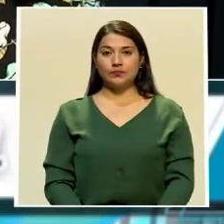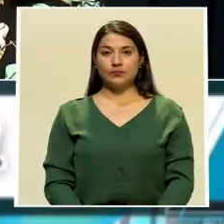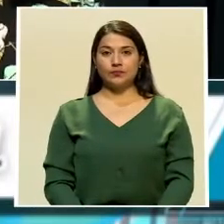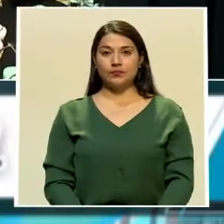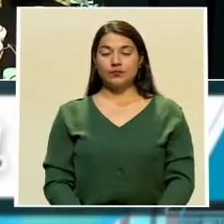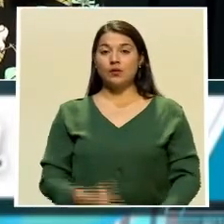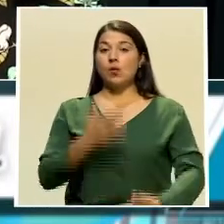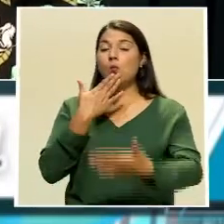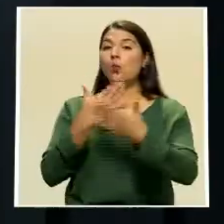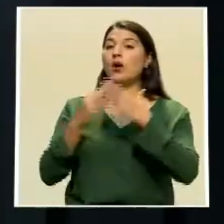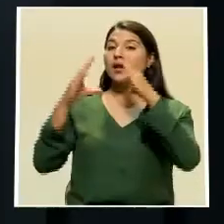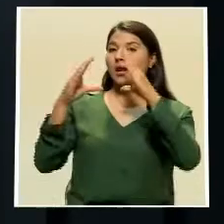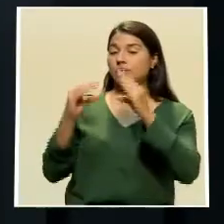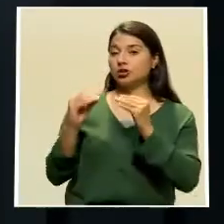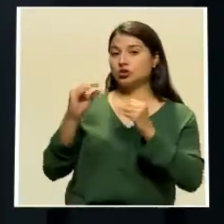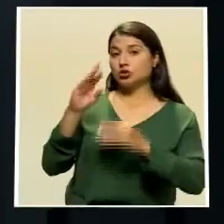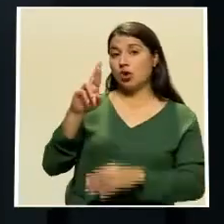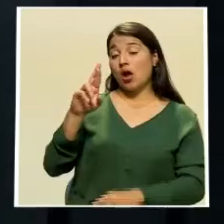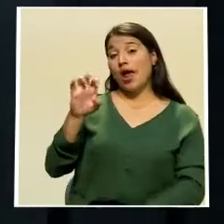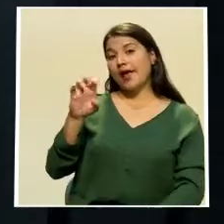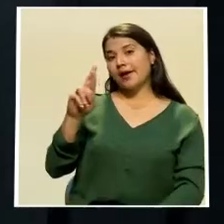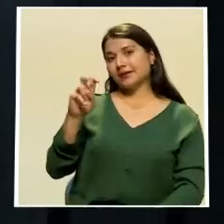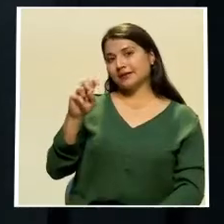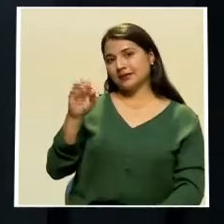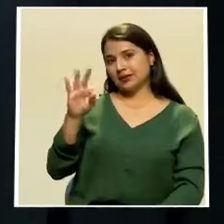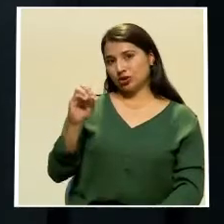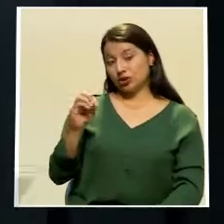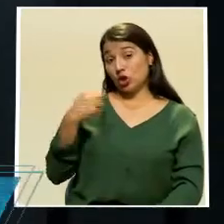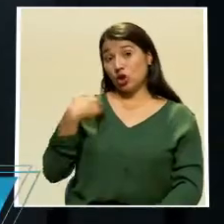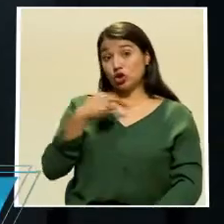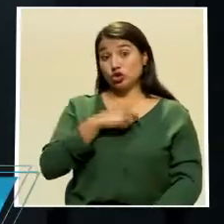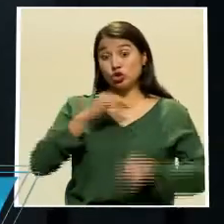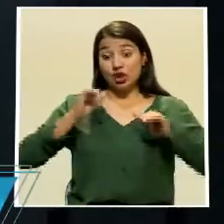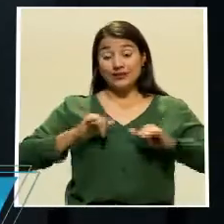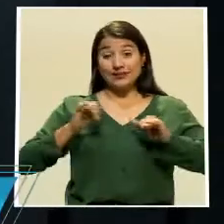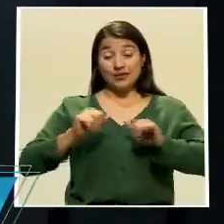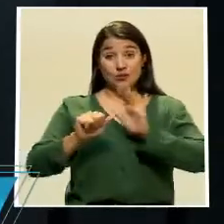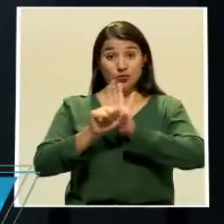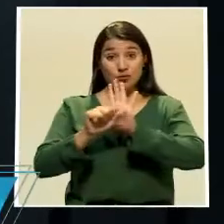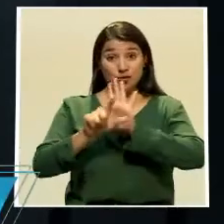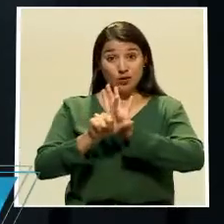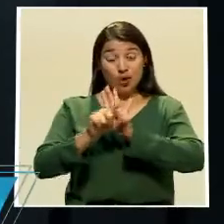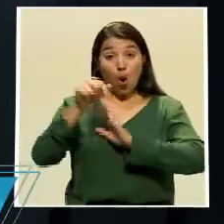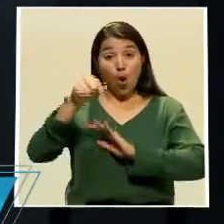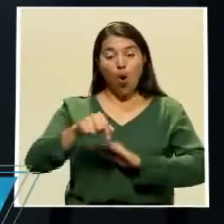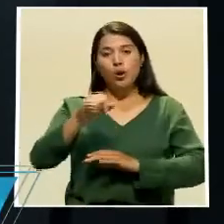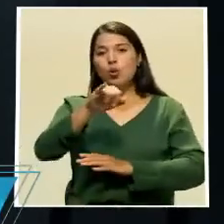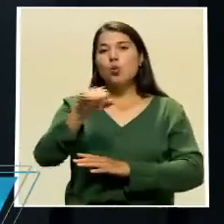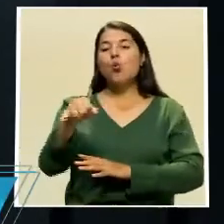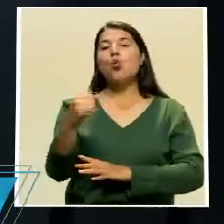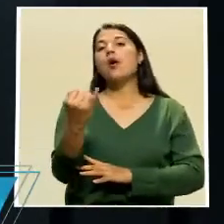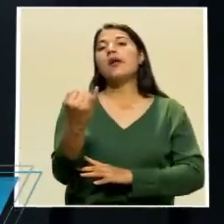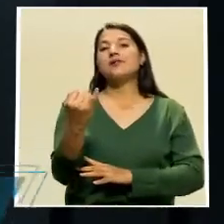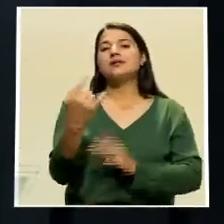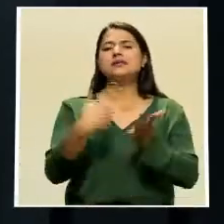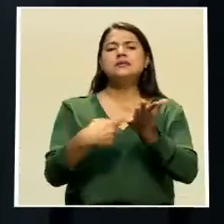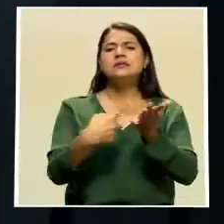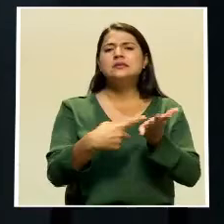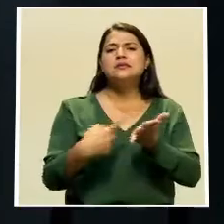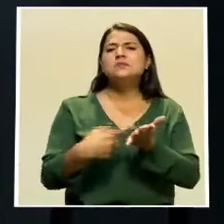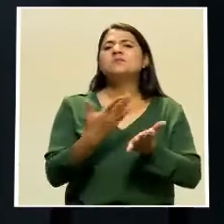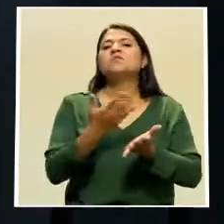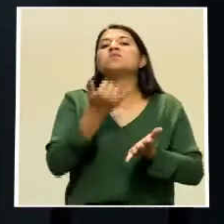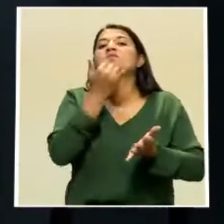Muy buenas noches, don Ernesto. Nos encontramos en la Asamblea Legislativa, donde este jueves se continuó con la discusión del futuro de la defensora